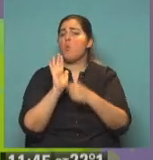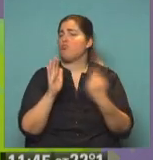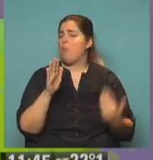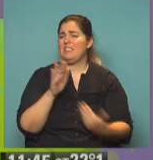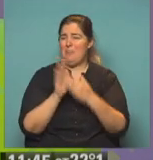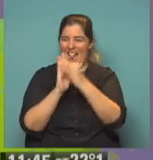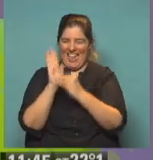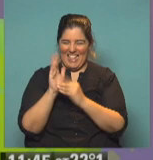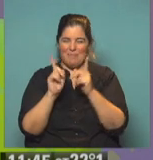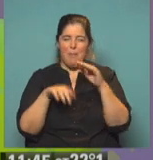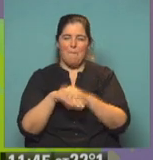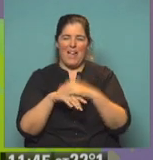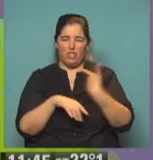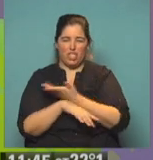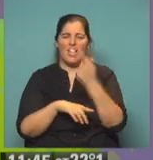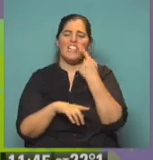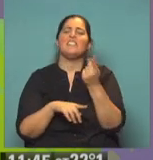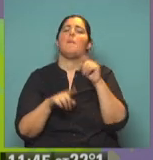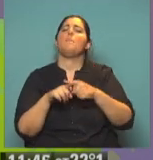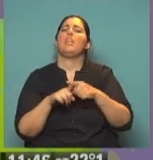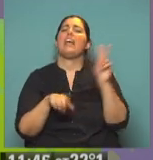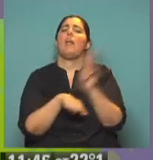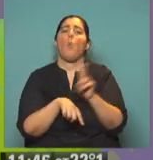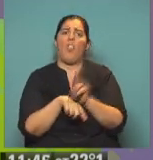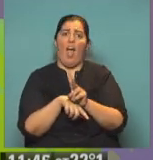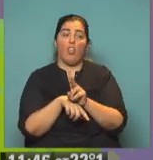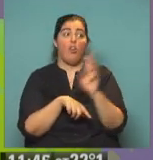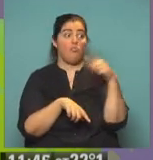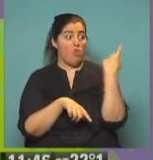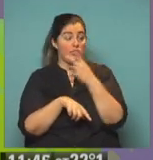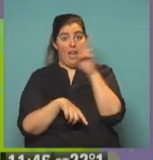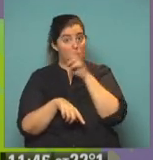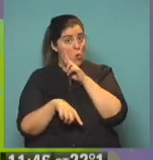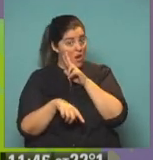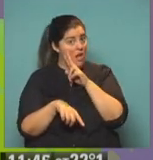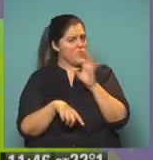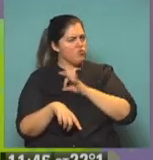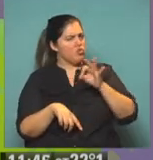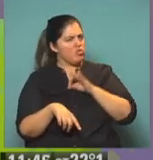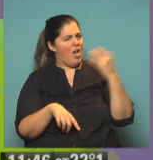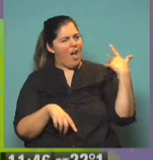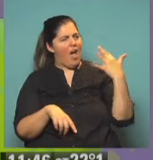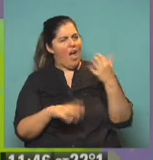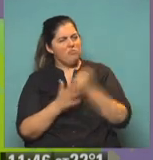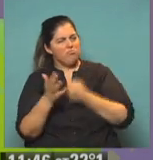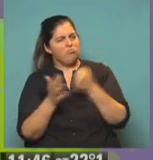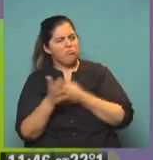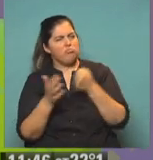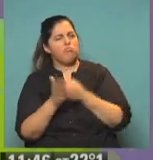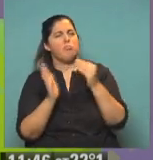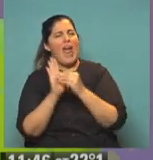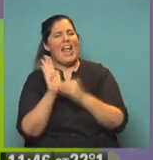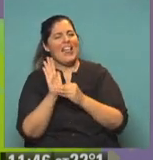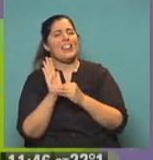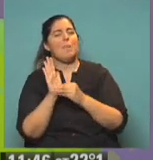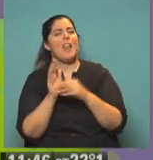esa agenda de Pacto Social las políticas de cuidado. Nosotras, las mujeres, venimos desde hace muchos años peleando por una agenda donde